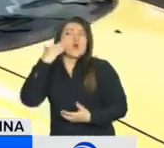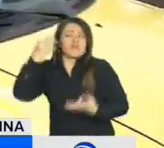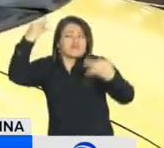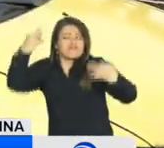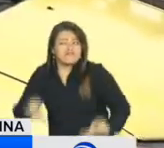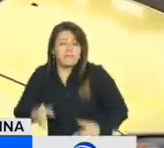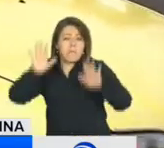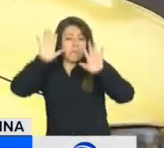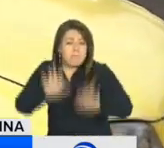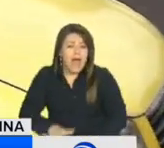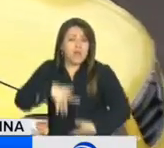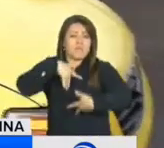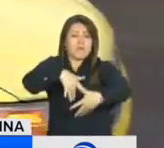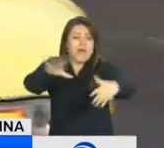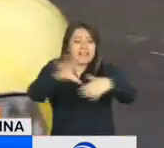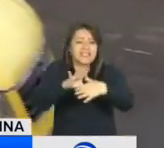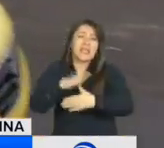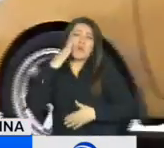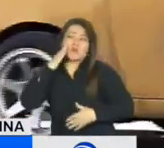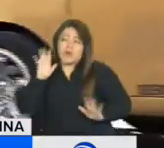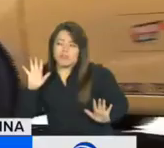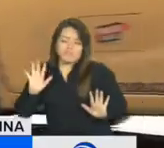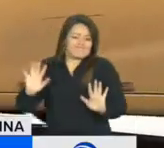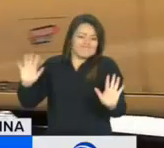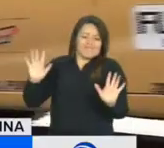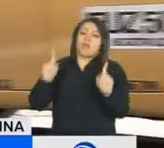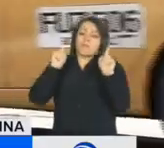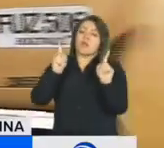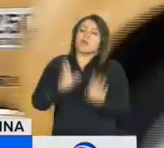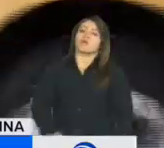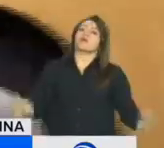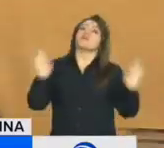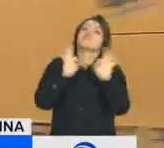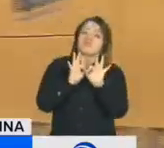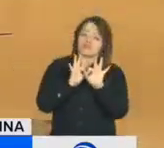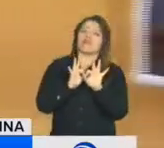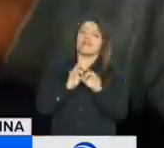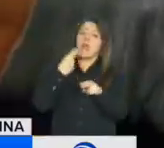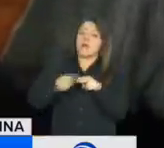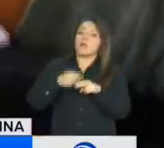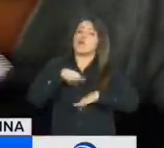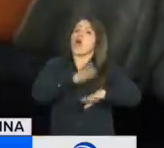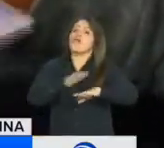el cese de actividades del gremio de taxistas, por ahora lo único cierto es que esperan fijar un día para